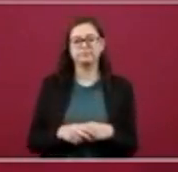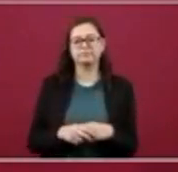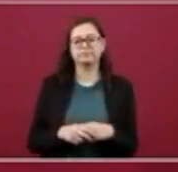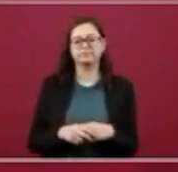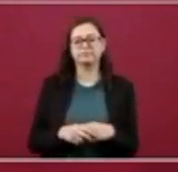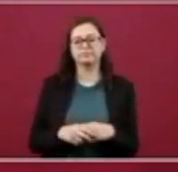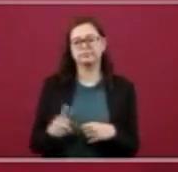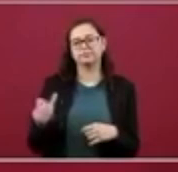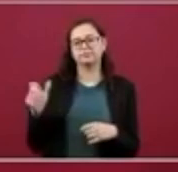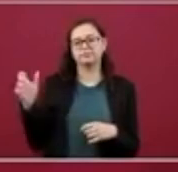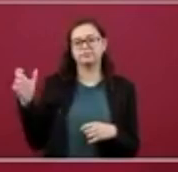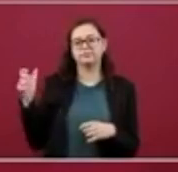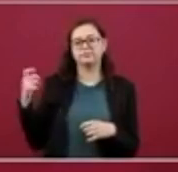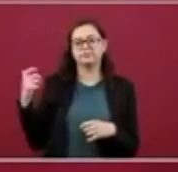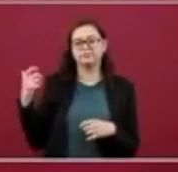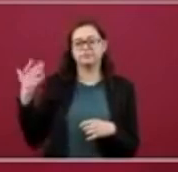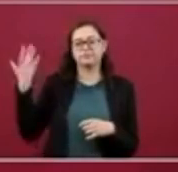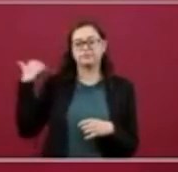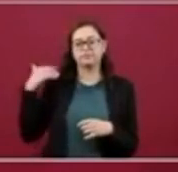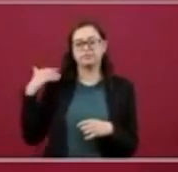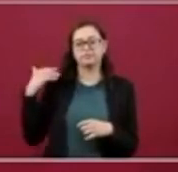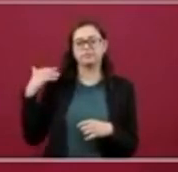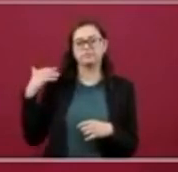que usaba